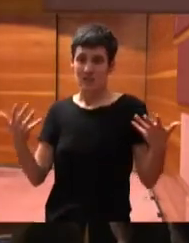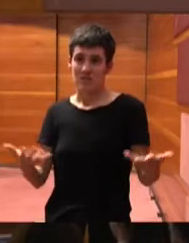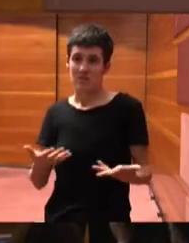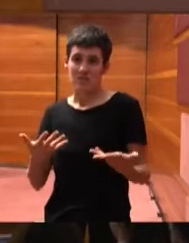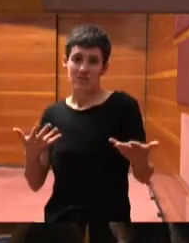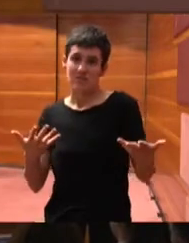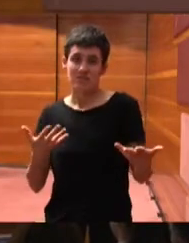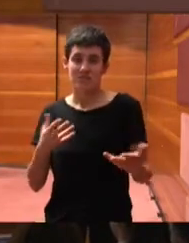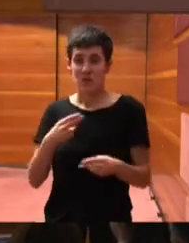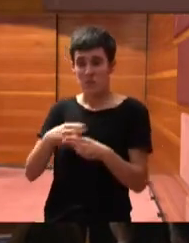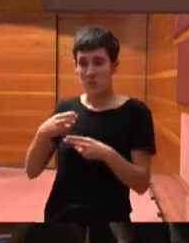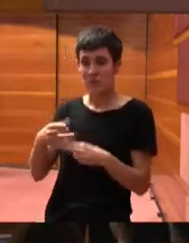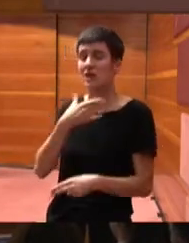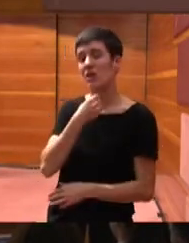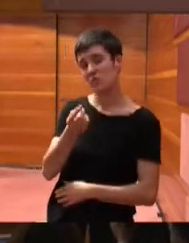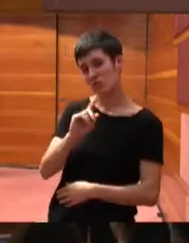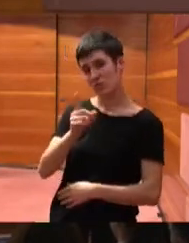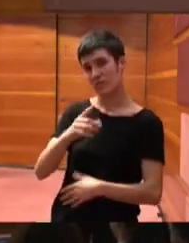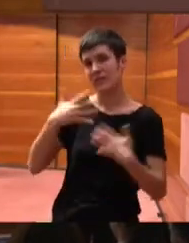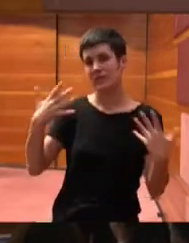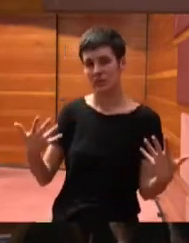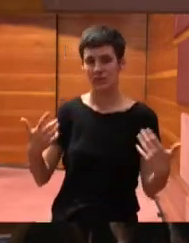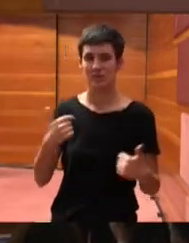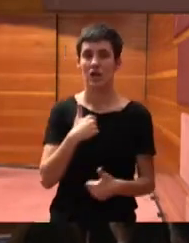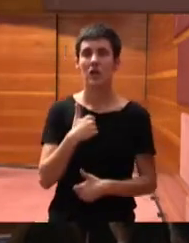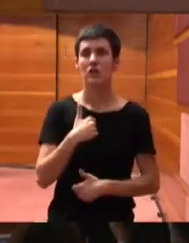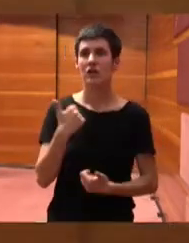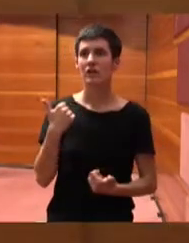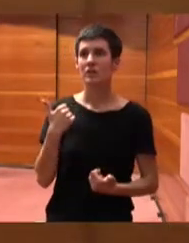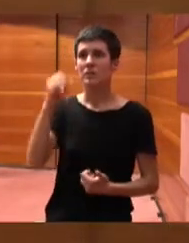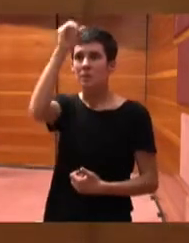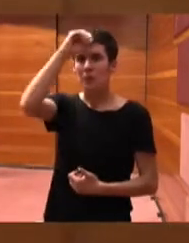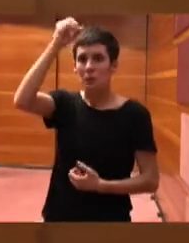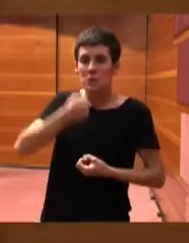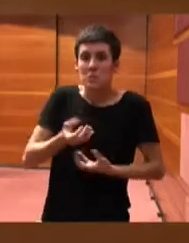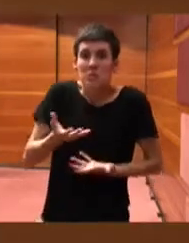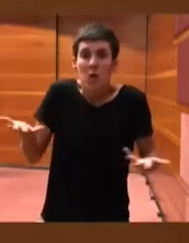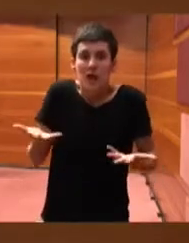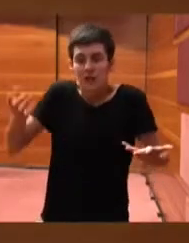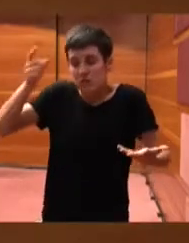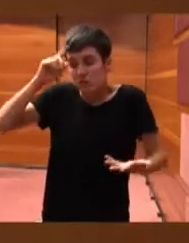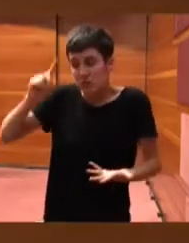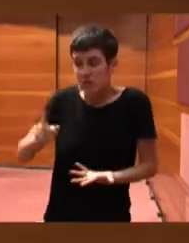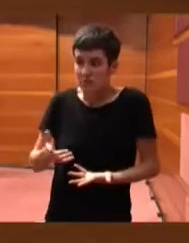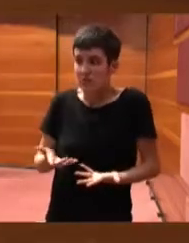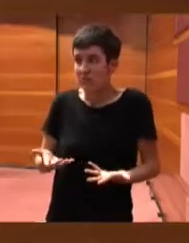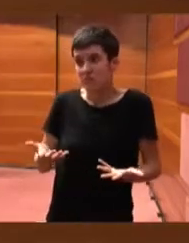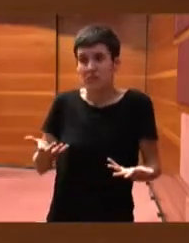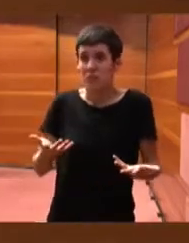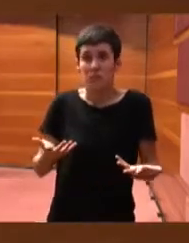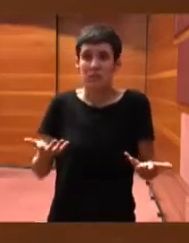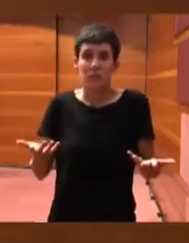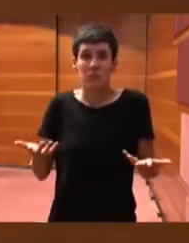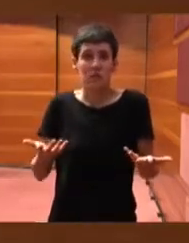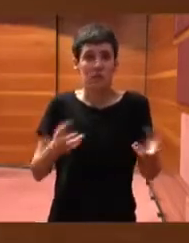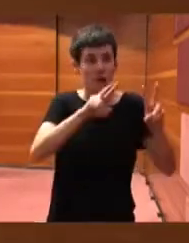desarrollo tecnológico y tal, pero no me gusta la política. Entonces, yo aquí, pues, nunca sé qué opinar, chicos, la verdad. O sea, son una serie